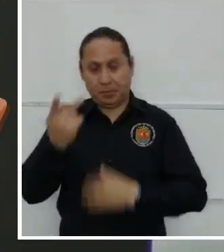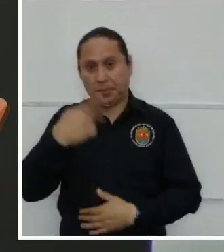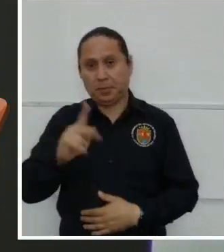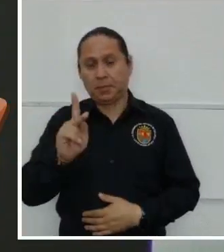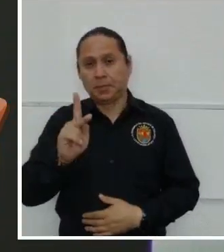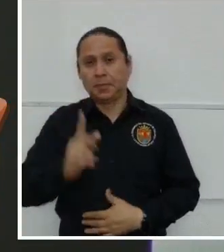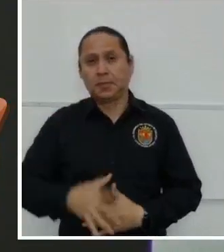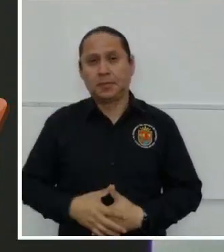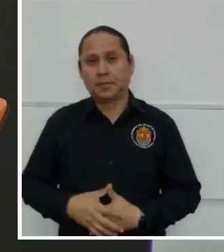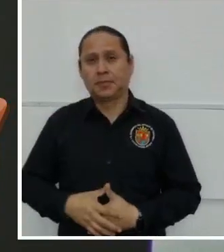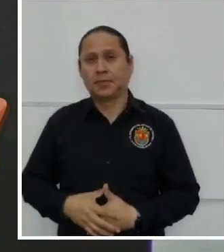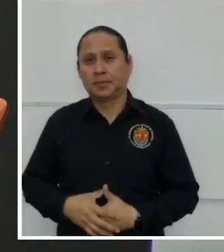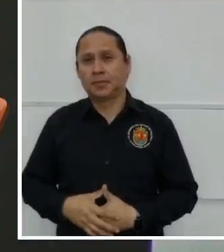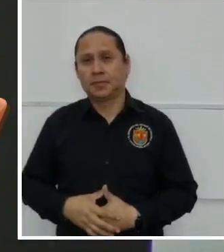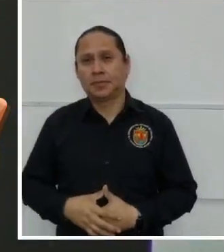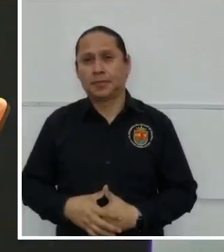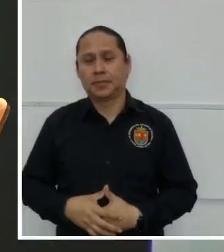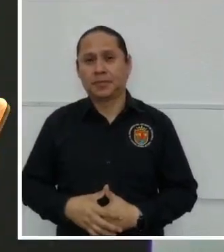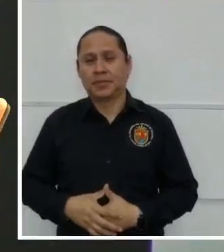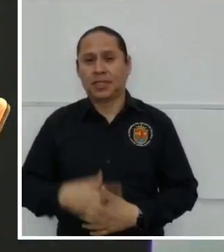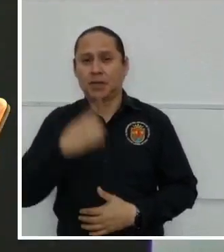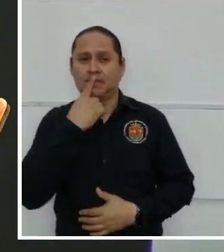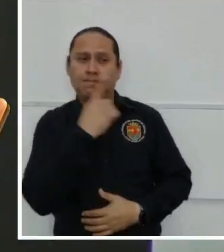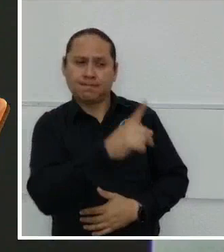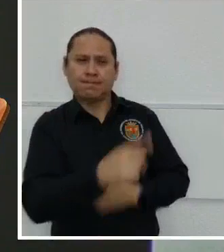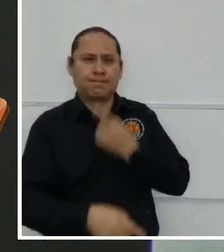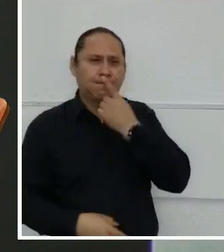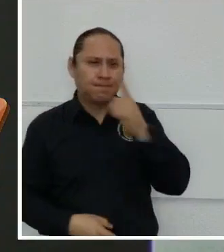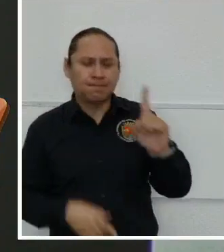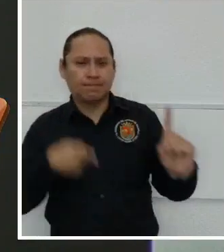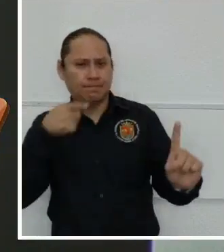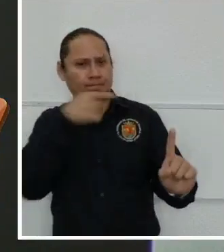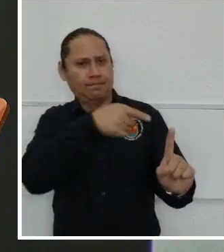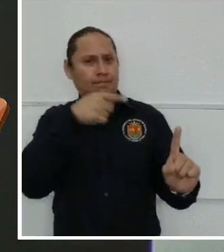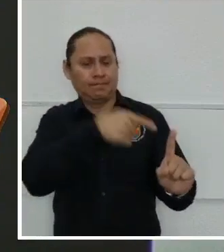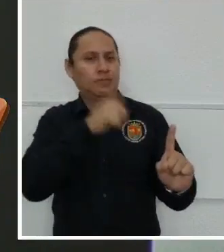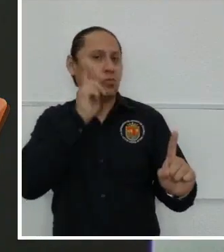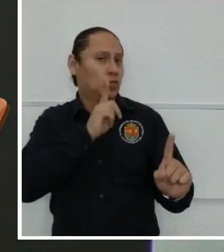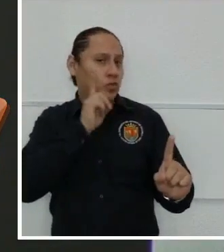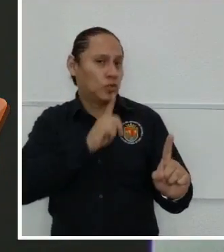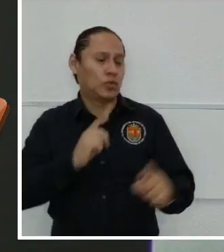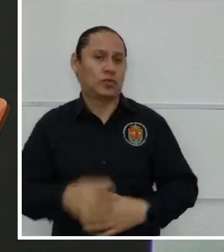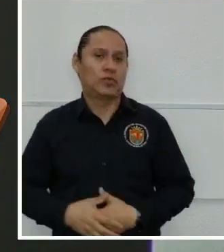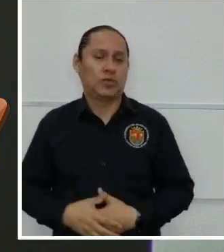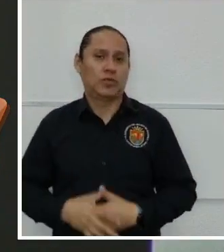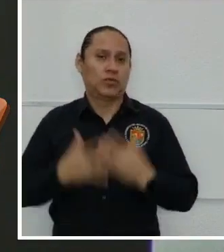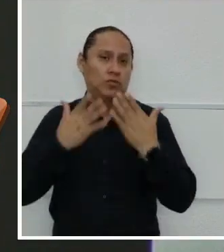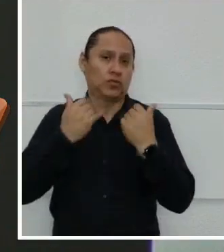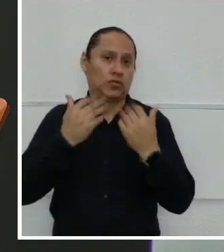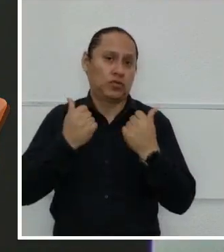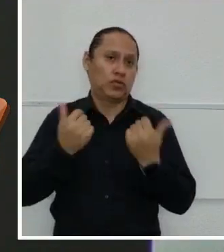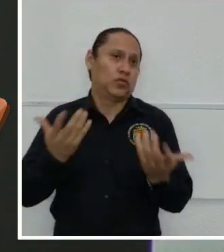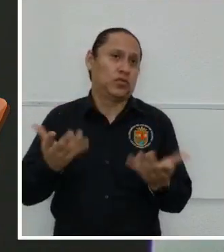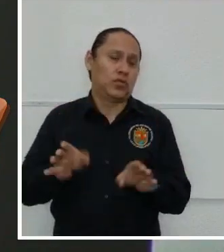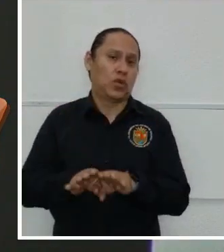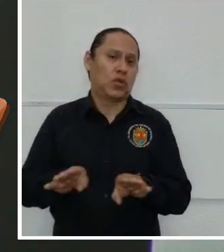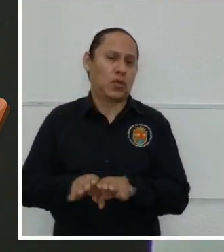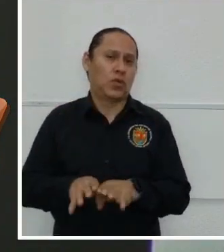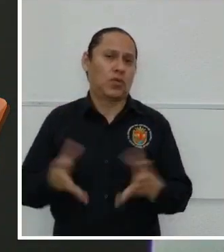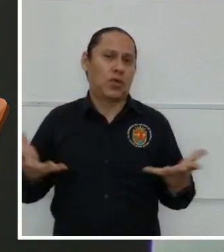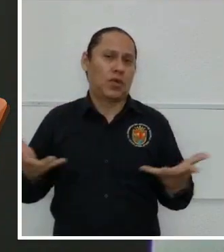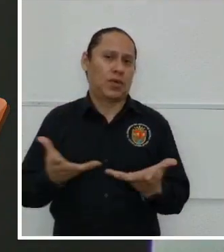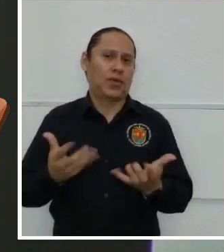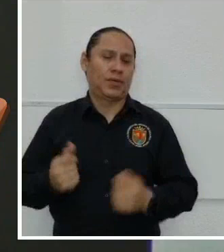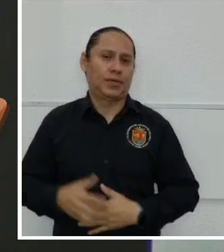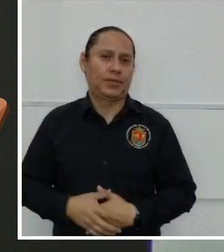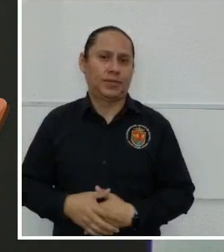lamentablemente los reclamos van a ser para ellas, ¿sí? Y no va a haber ningún argumento de que